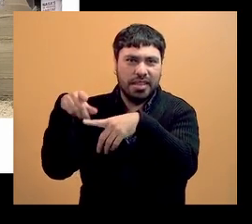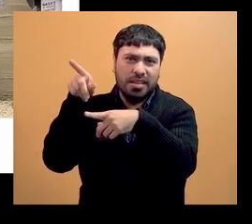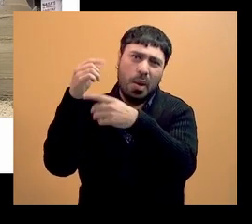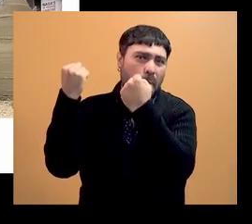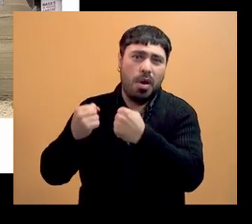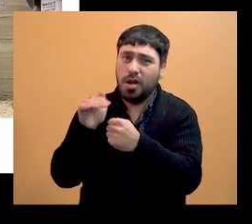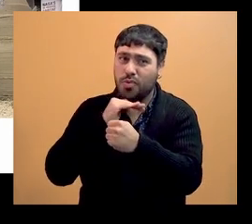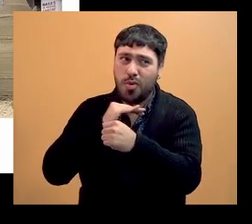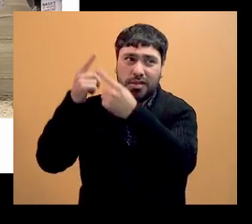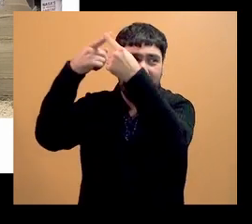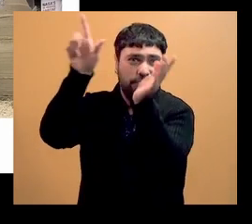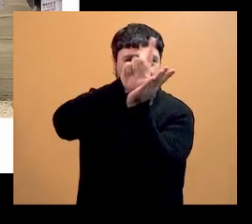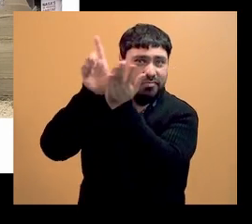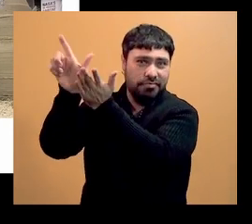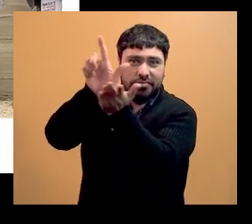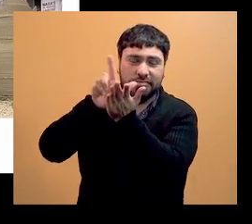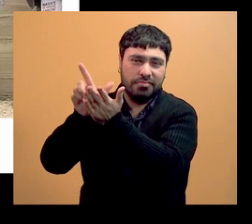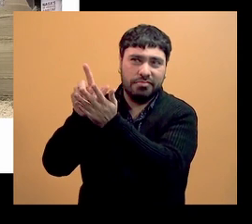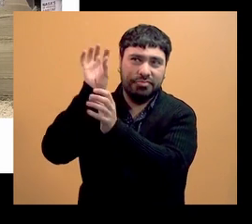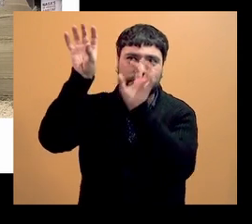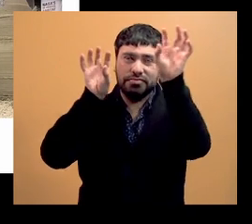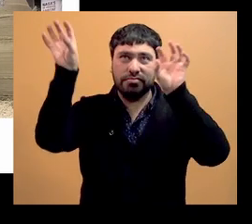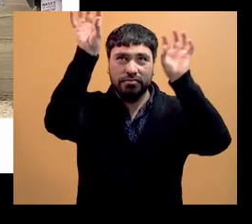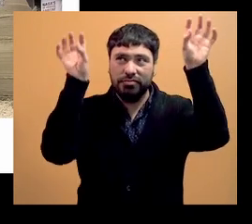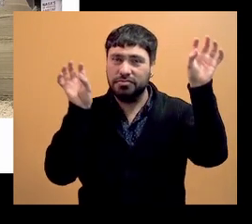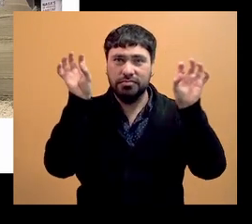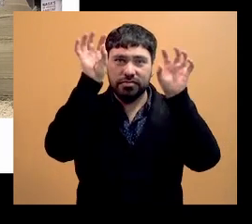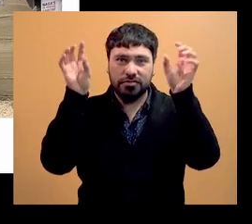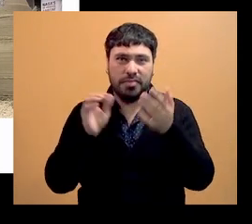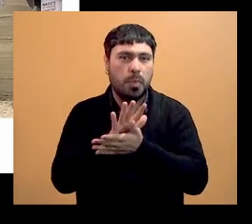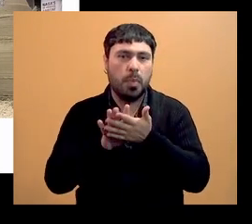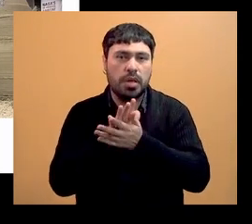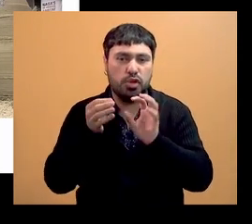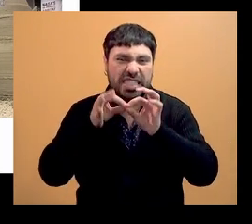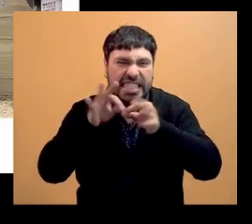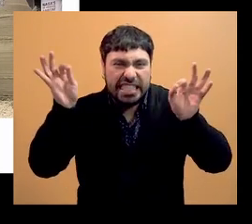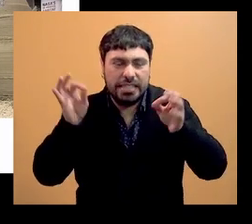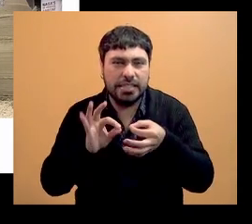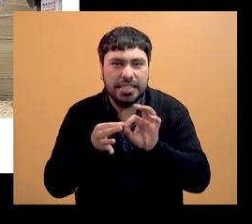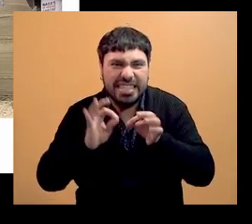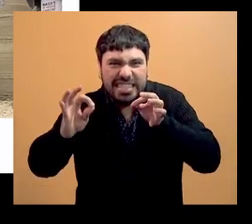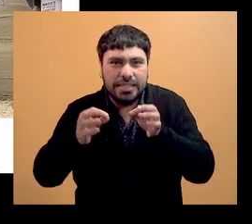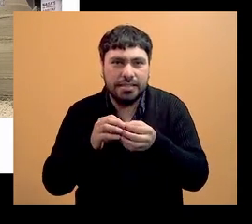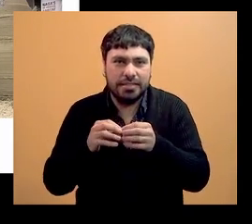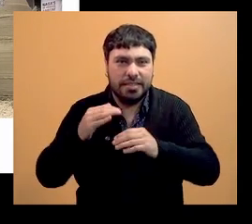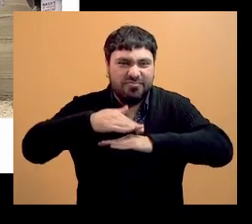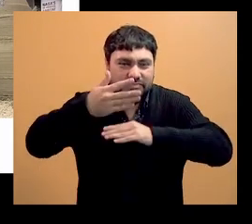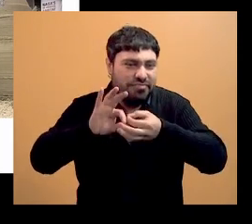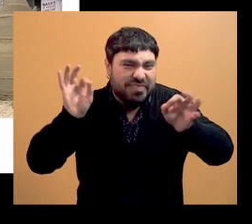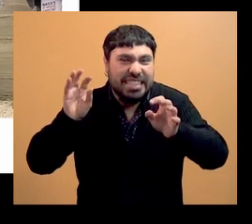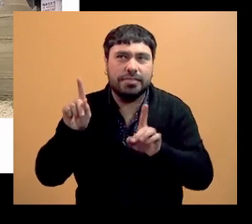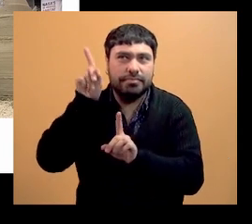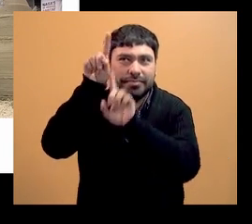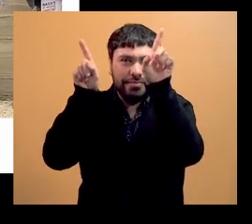porque existen plásticos que pueden ser conductores de electricidad, así que se podrían construir circuitos electrónicos, existen materiales plásticos